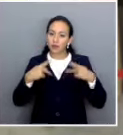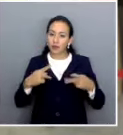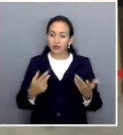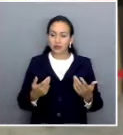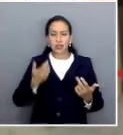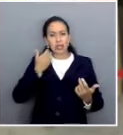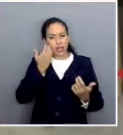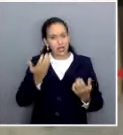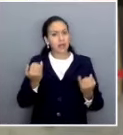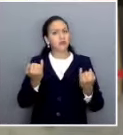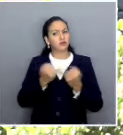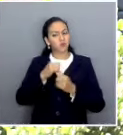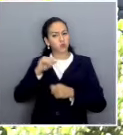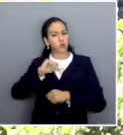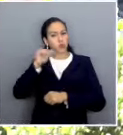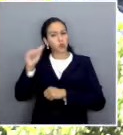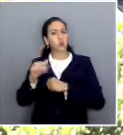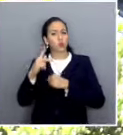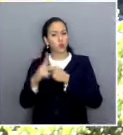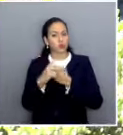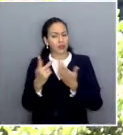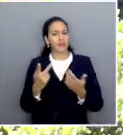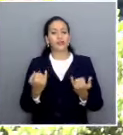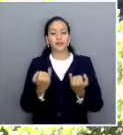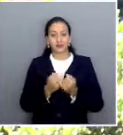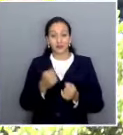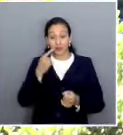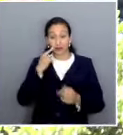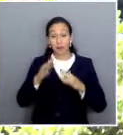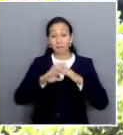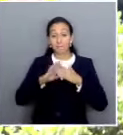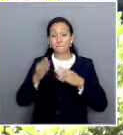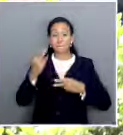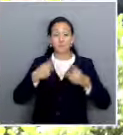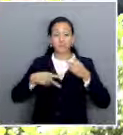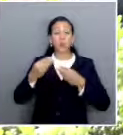Aseguraron que los migrantes irregulares se triplicaron en México a